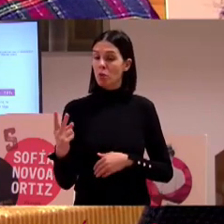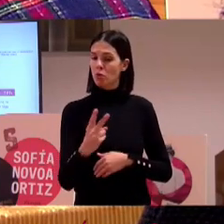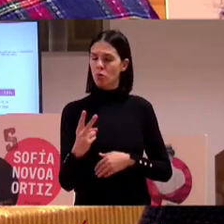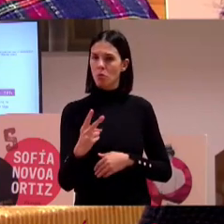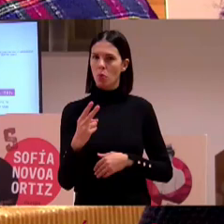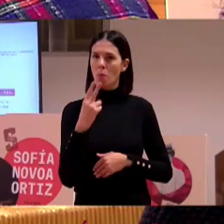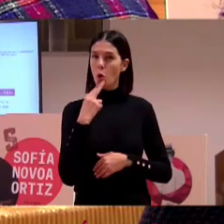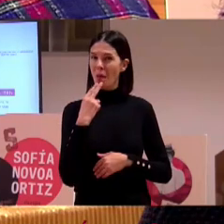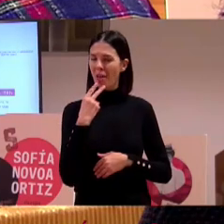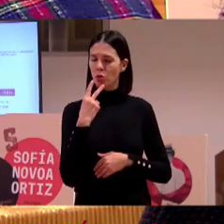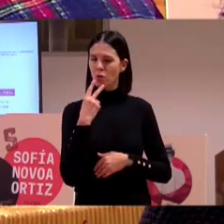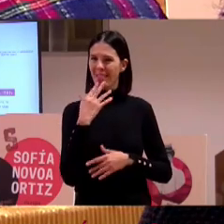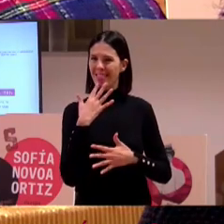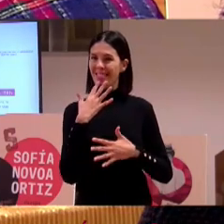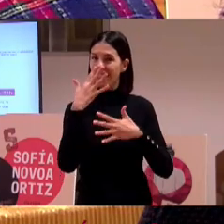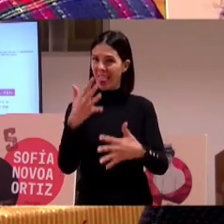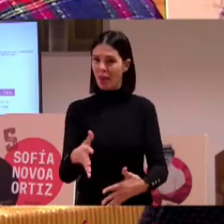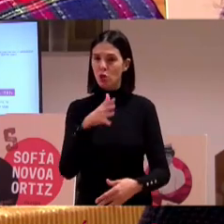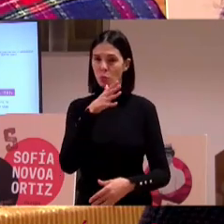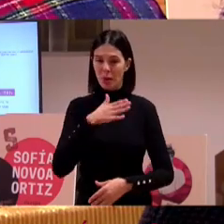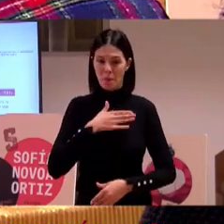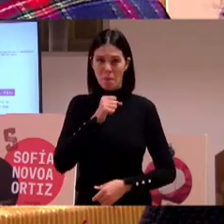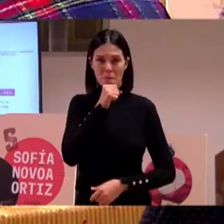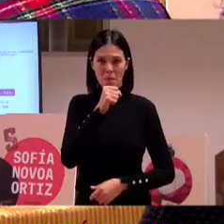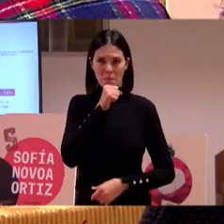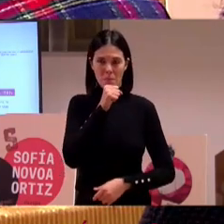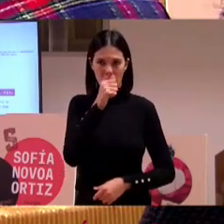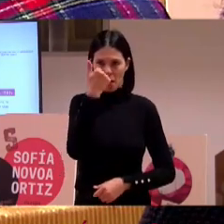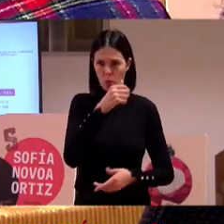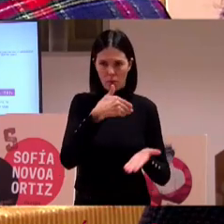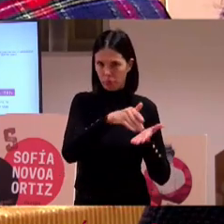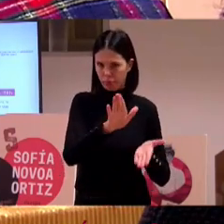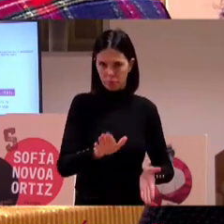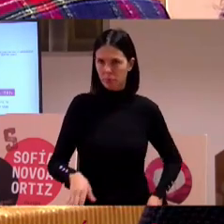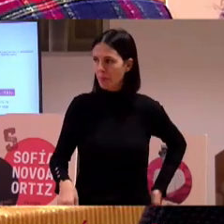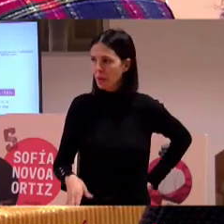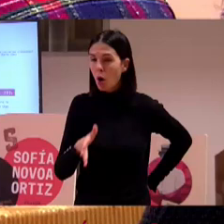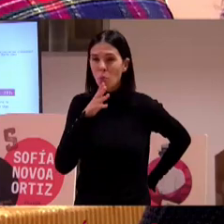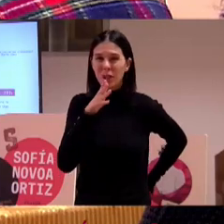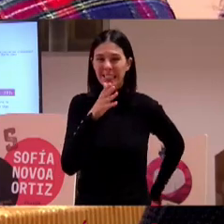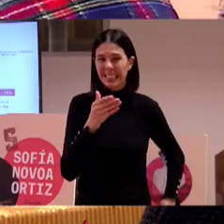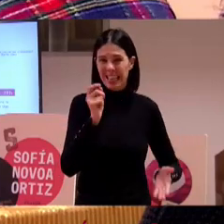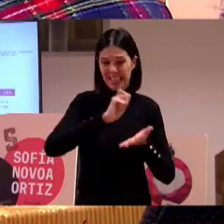de 10 años porque a mi abuelo lo habían excomulgado por haber escrito